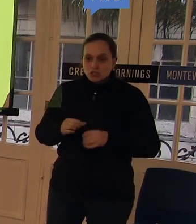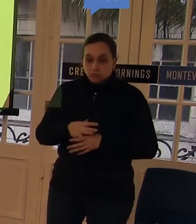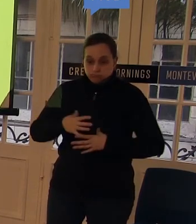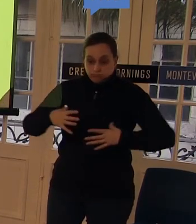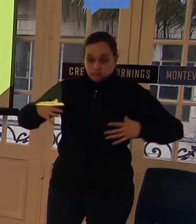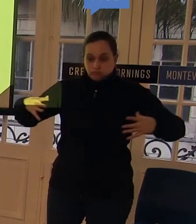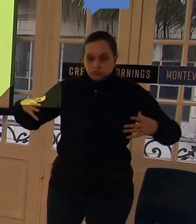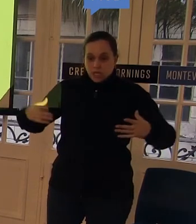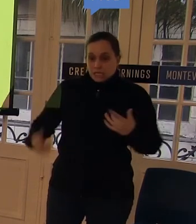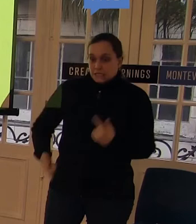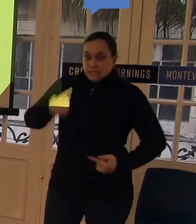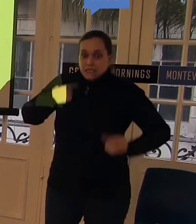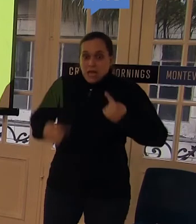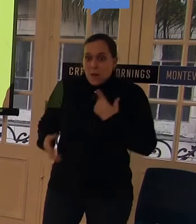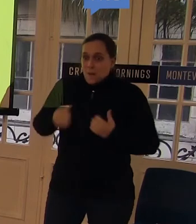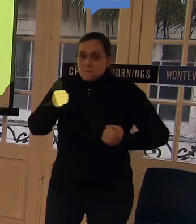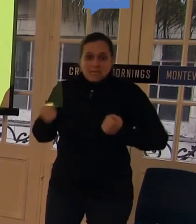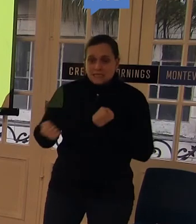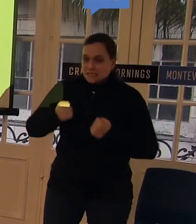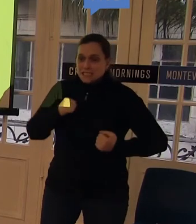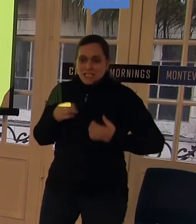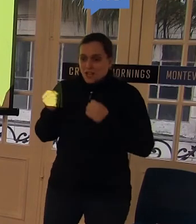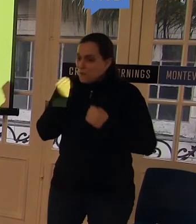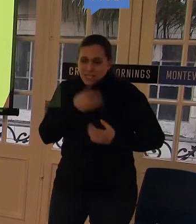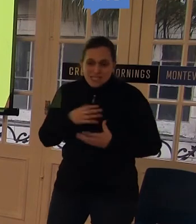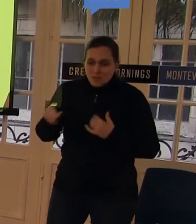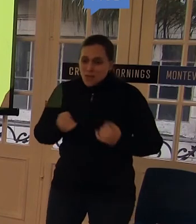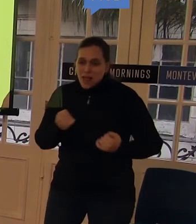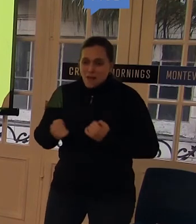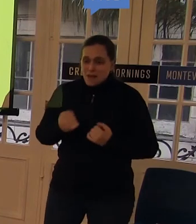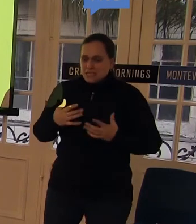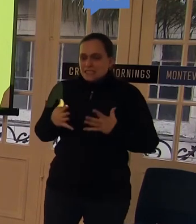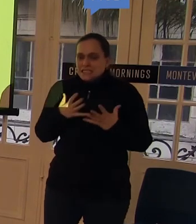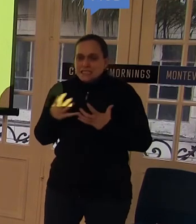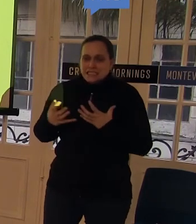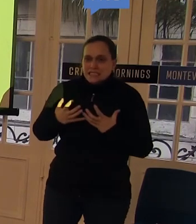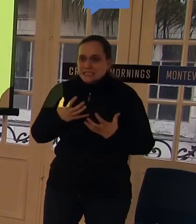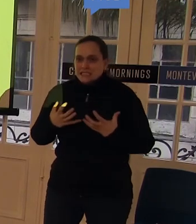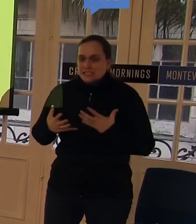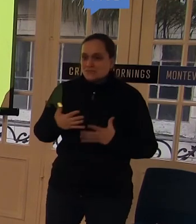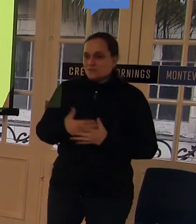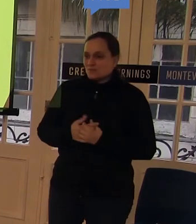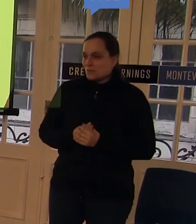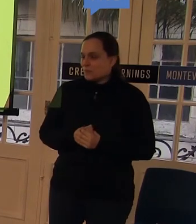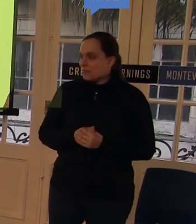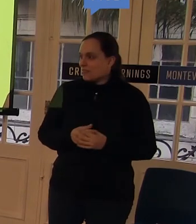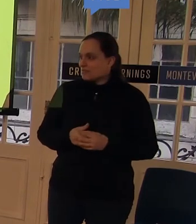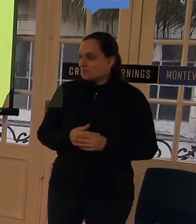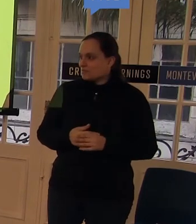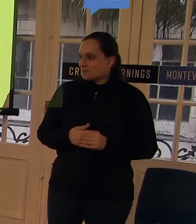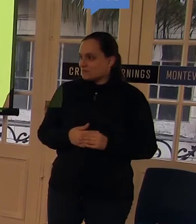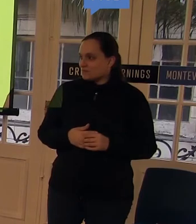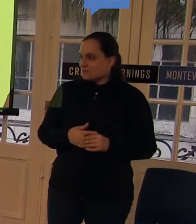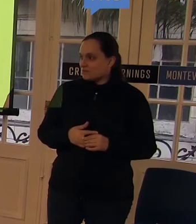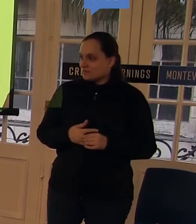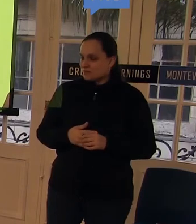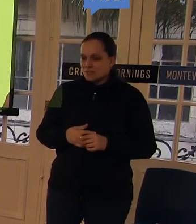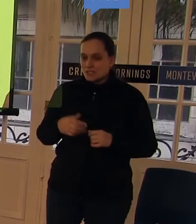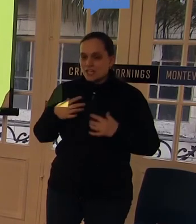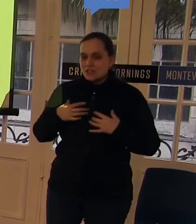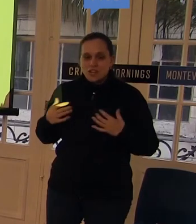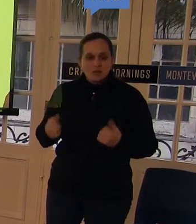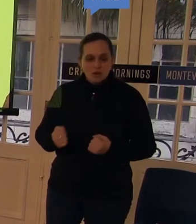adrenalina que me corría por el cuerpo. Era, ay, esto va a estar de más, pero, ay, miedo. Pero era